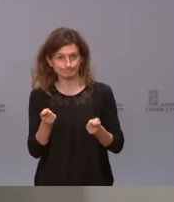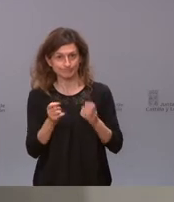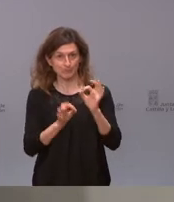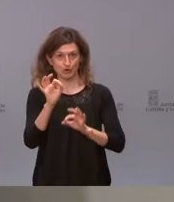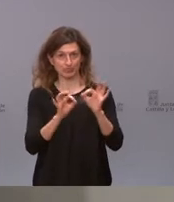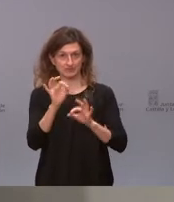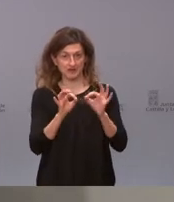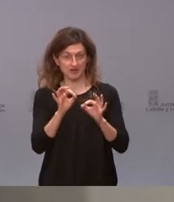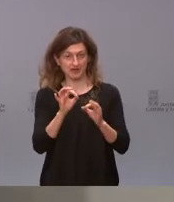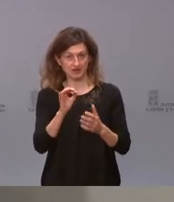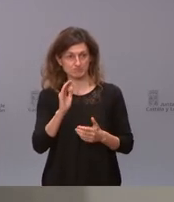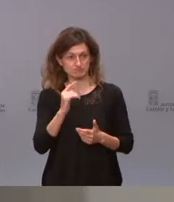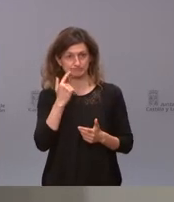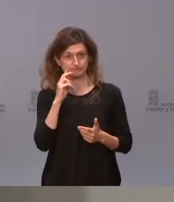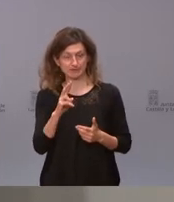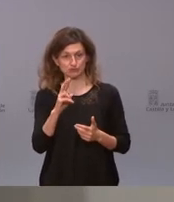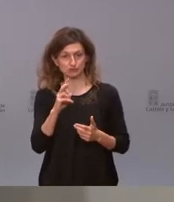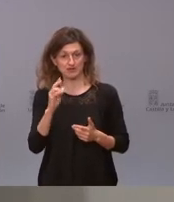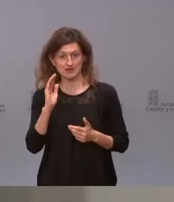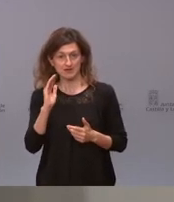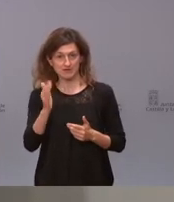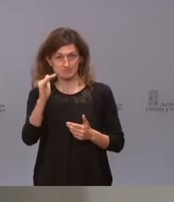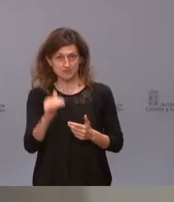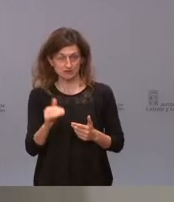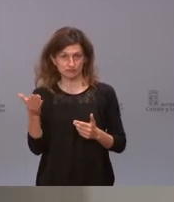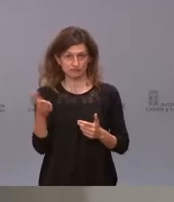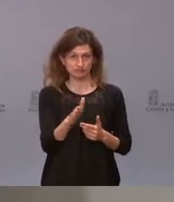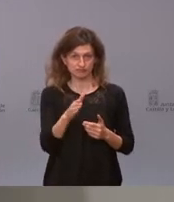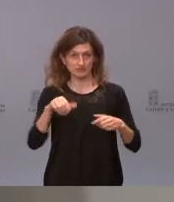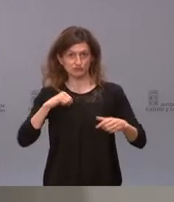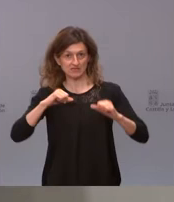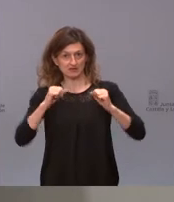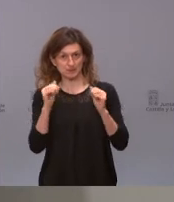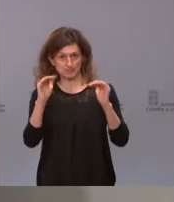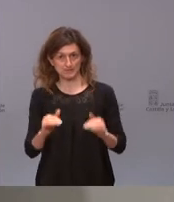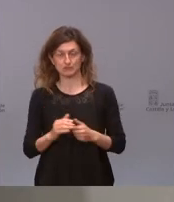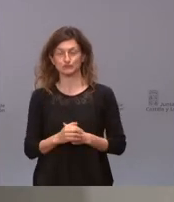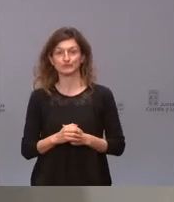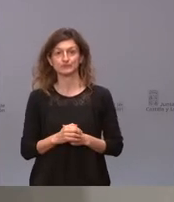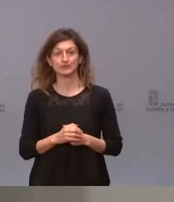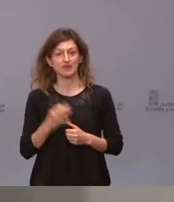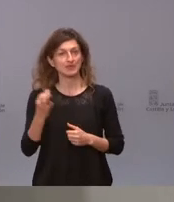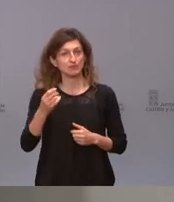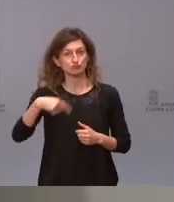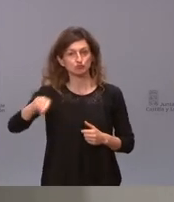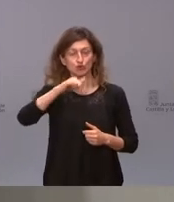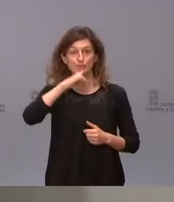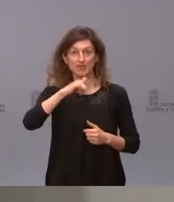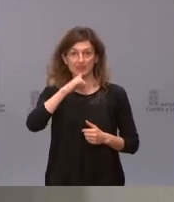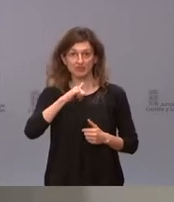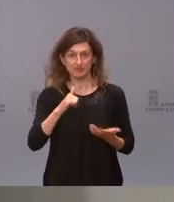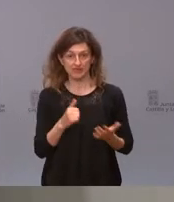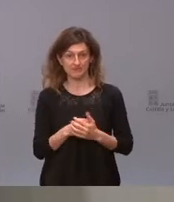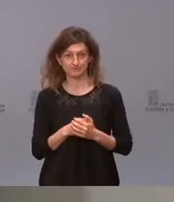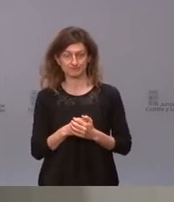tienen su impacto sobre el fallecimientos y sobre ingresos debemos ser pacientes es evidente que estamos